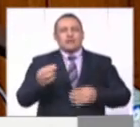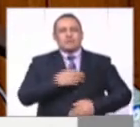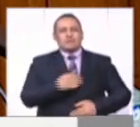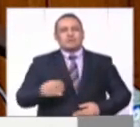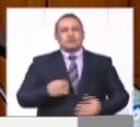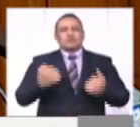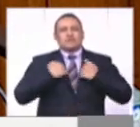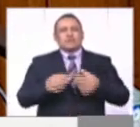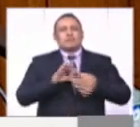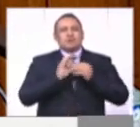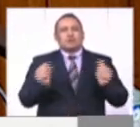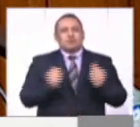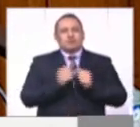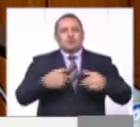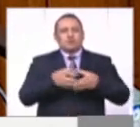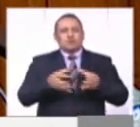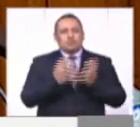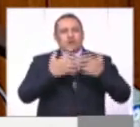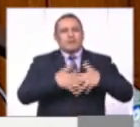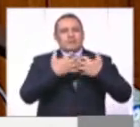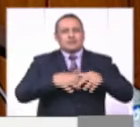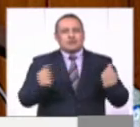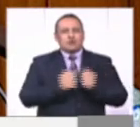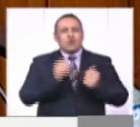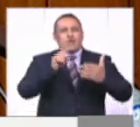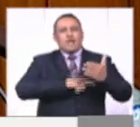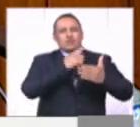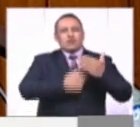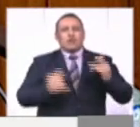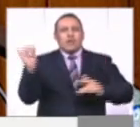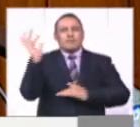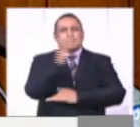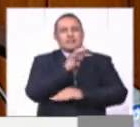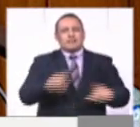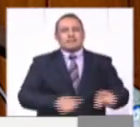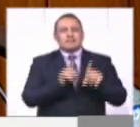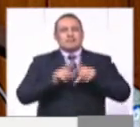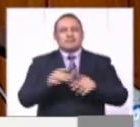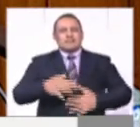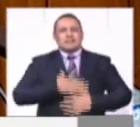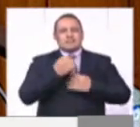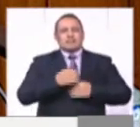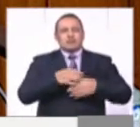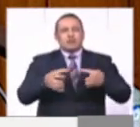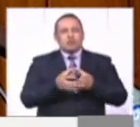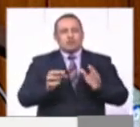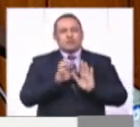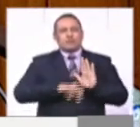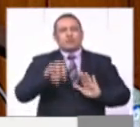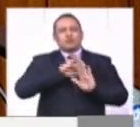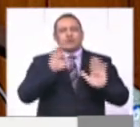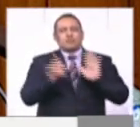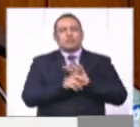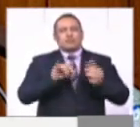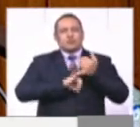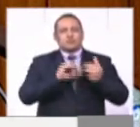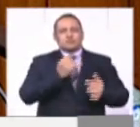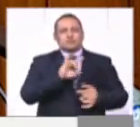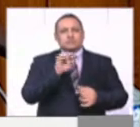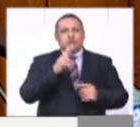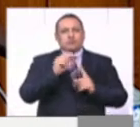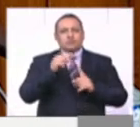tiene vínculos con empresa minera con infracciones ambientales interesad en el estado de proyecto entre ellos saud